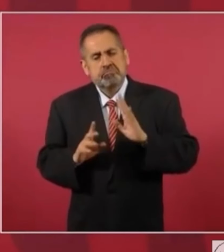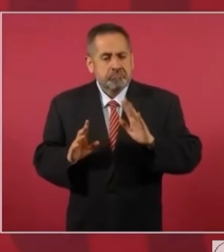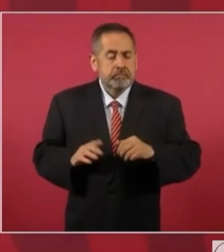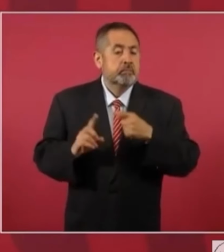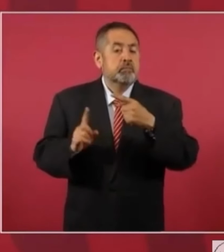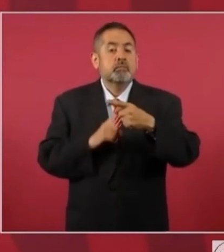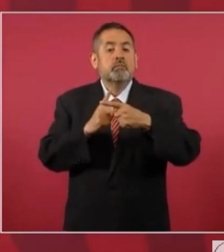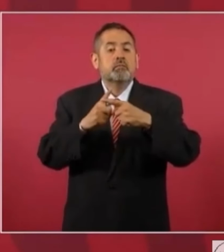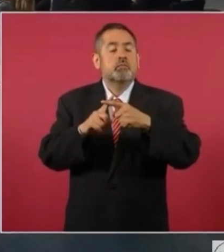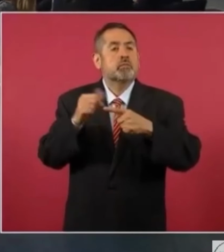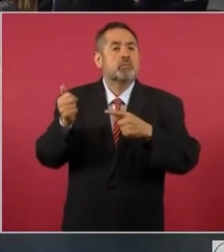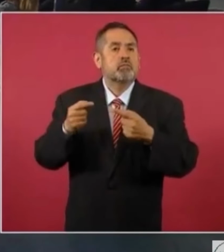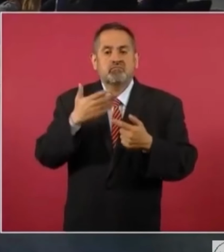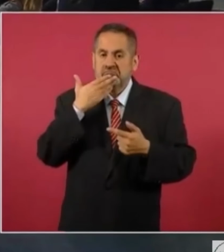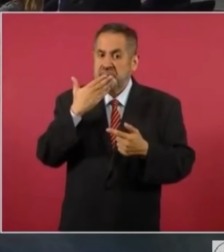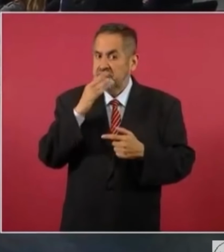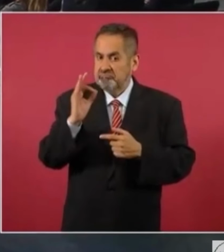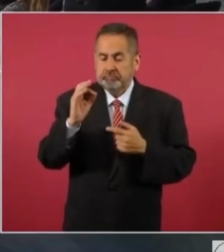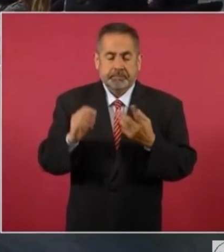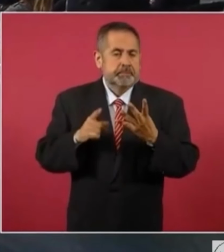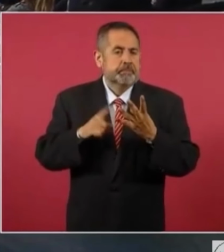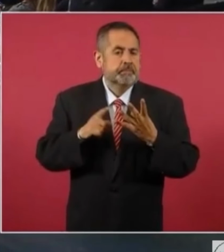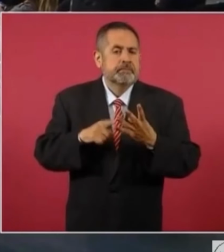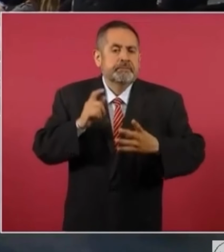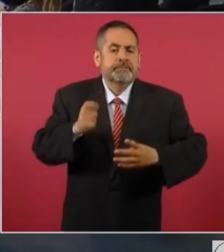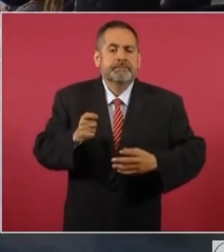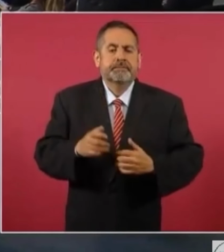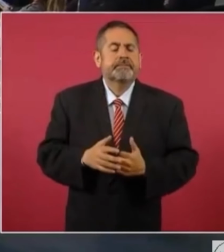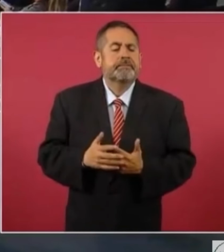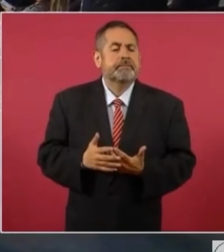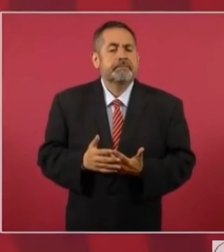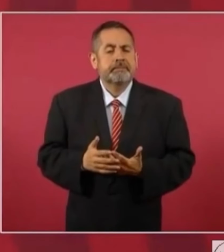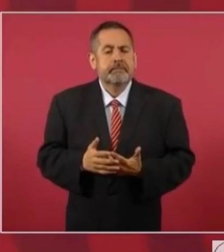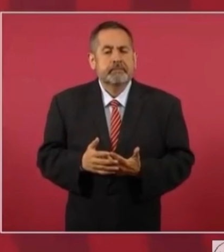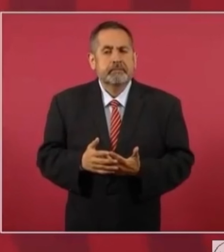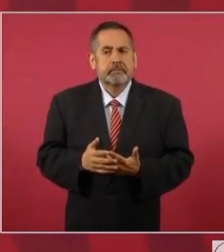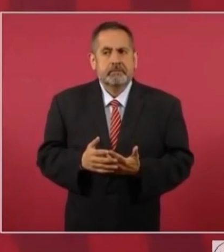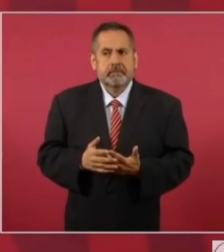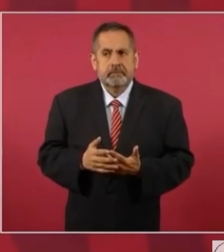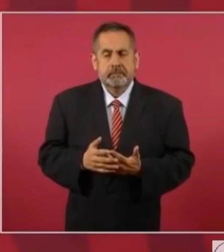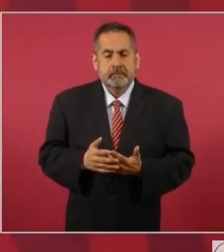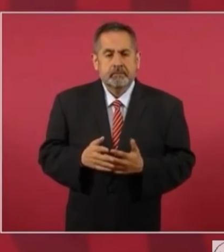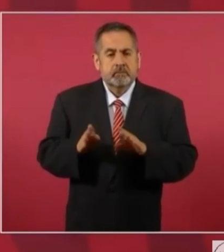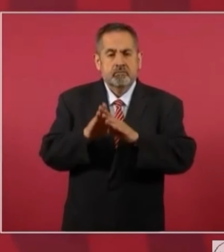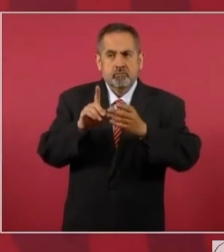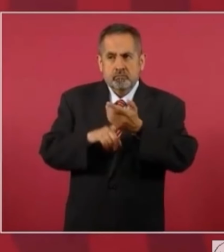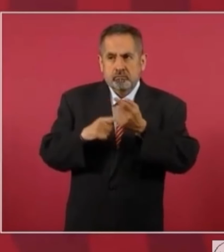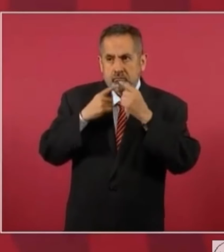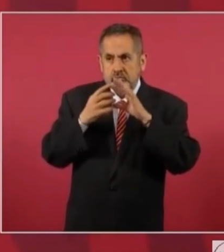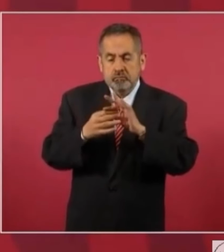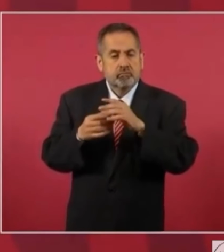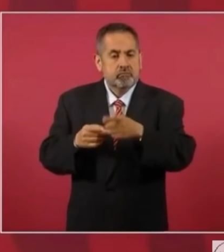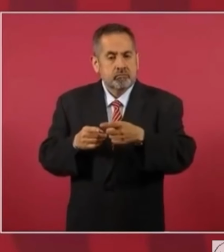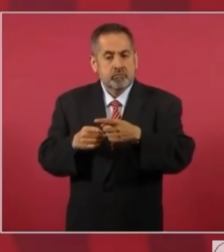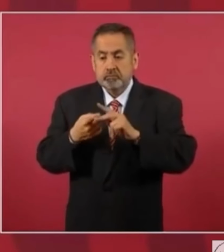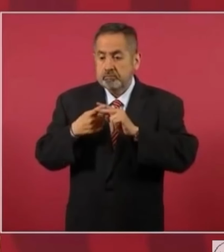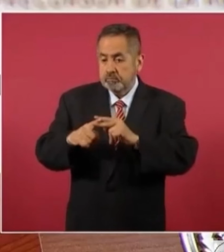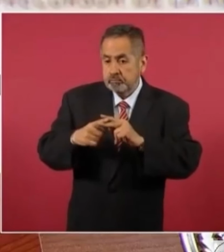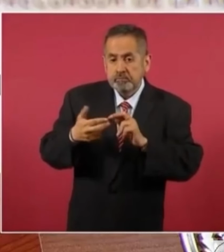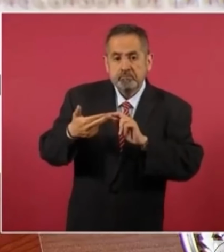el que se estén reiniciando relaciones